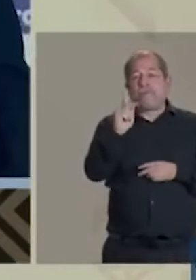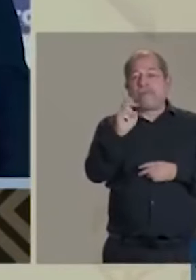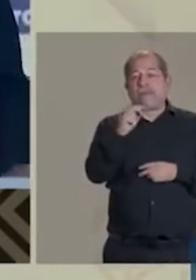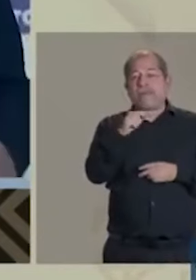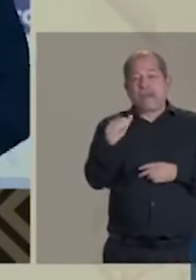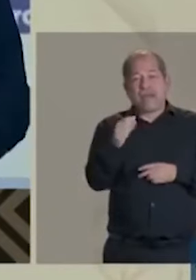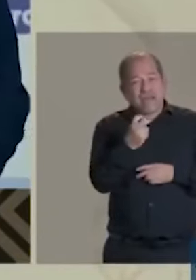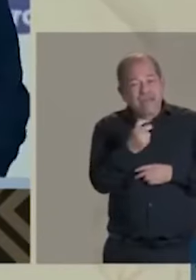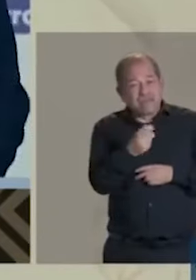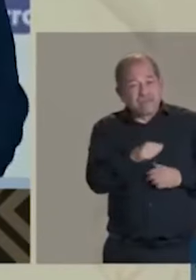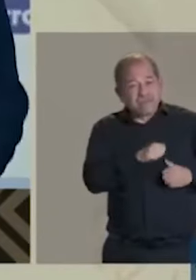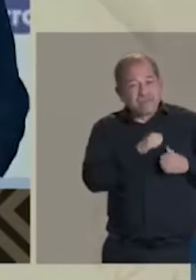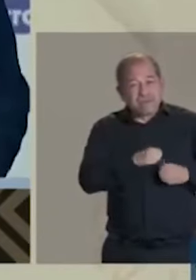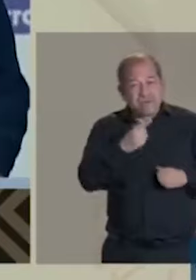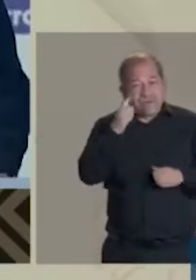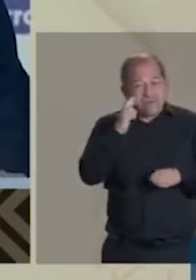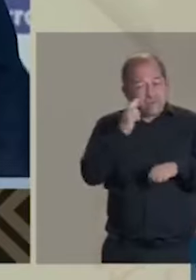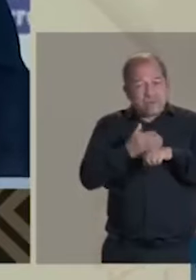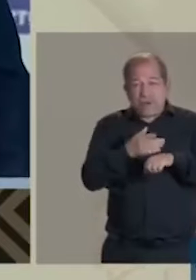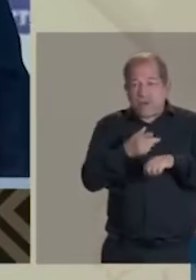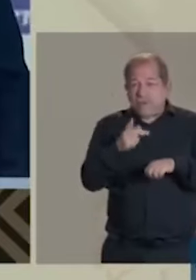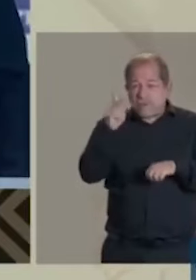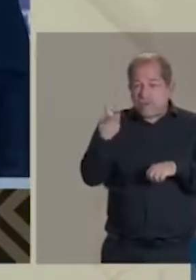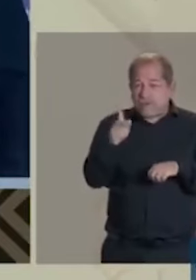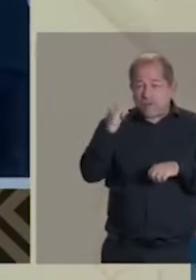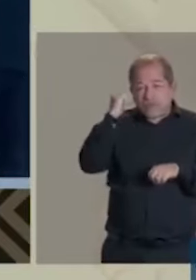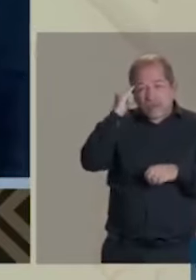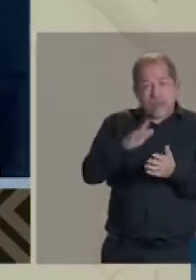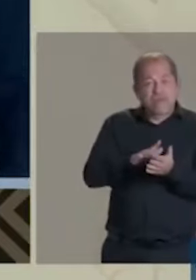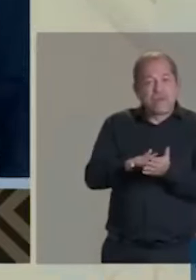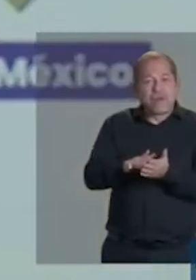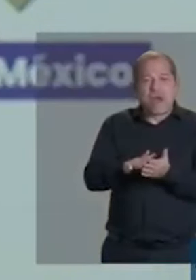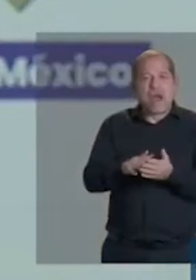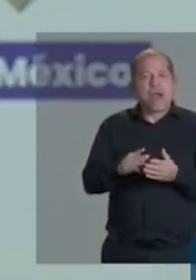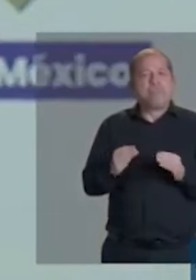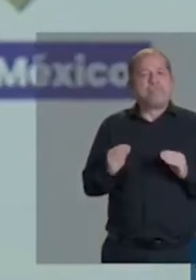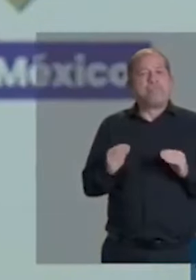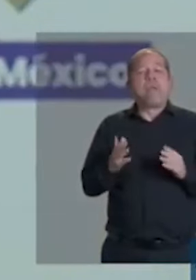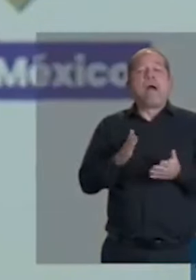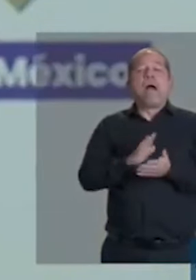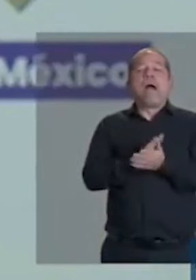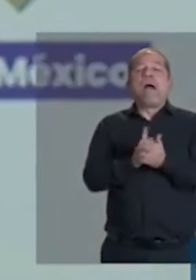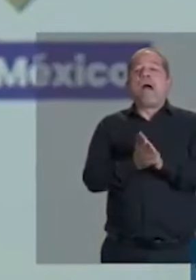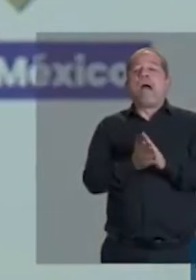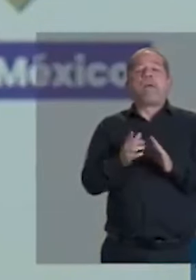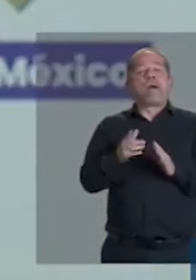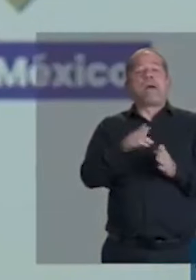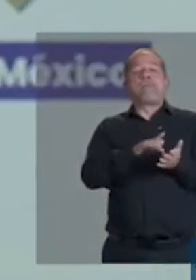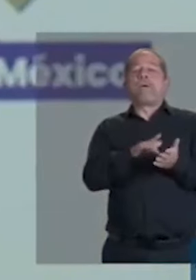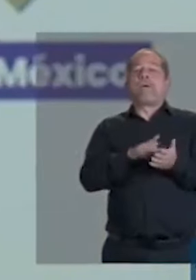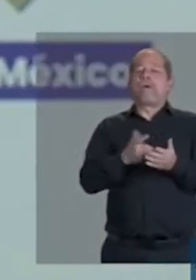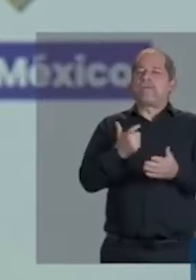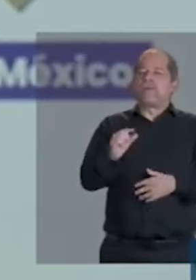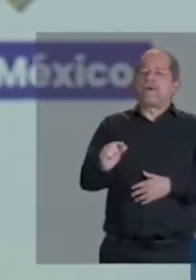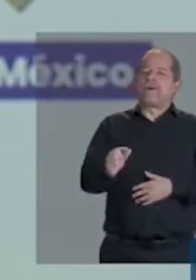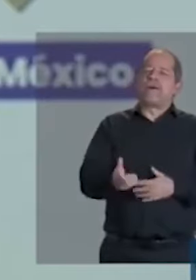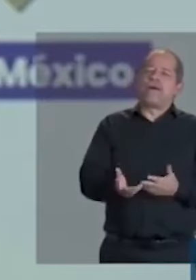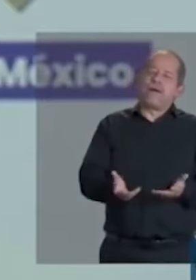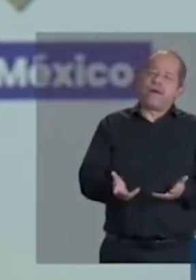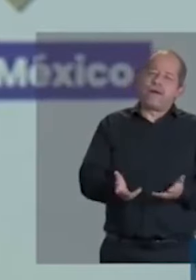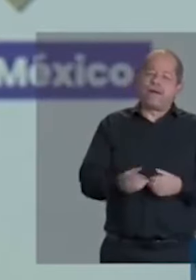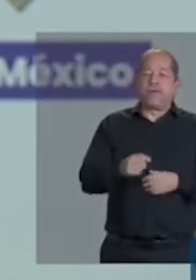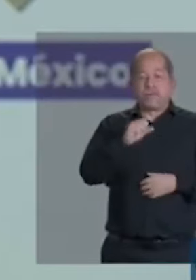indígenas. Nunca habló, fue cómplice. De la misma manera, utilizó la Comisión Nacional de Pueblos Indígenas para, ya lo